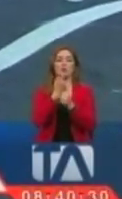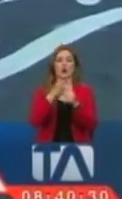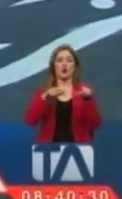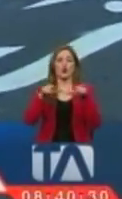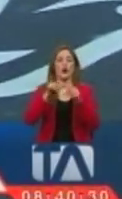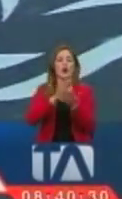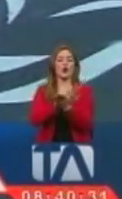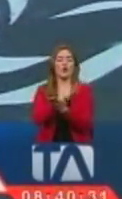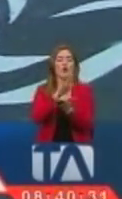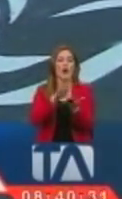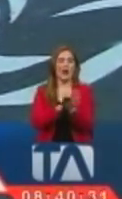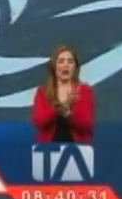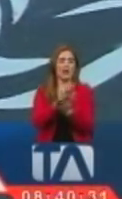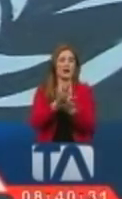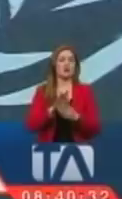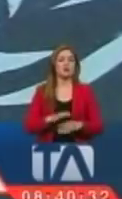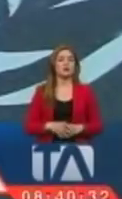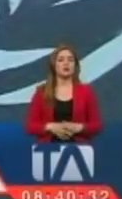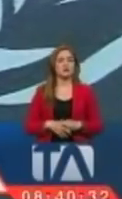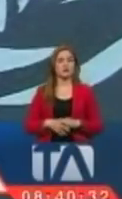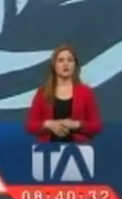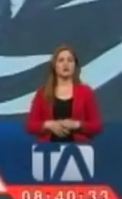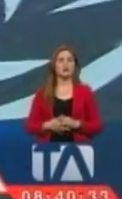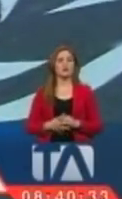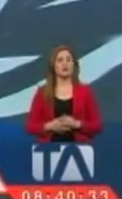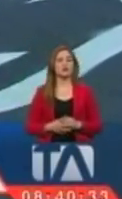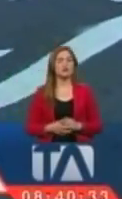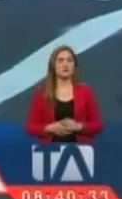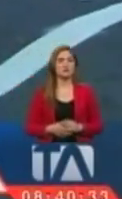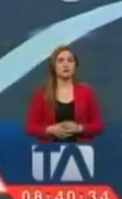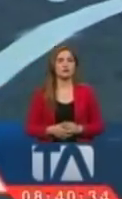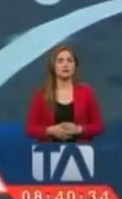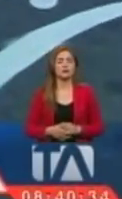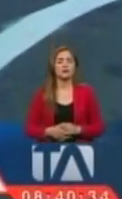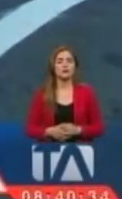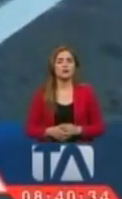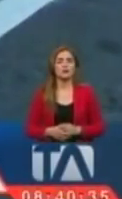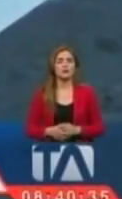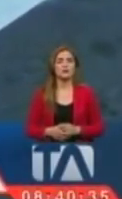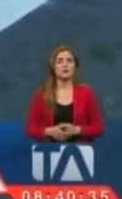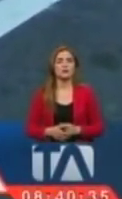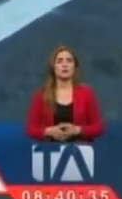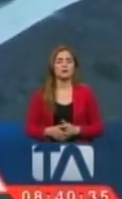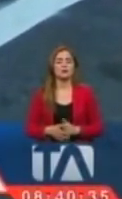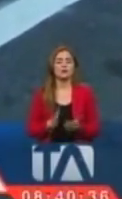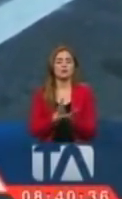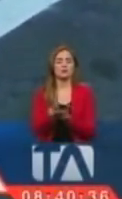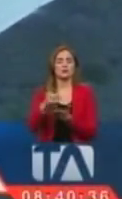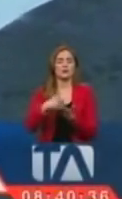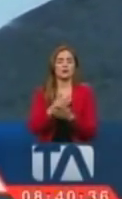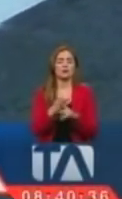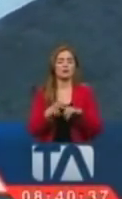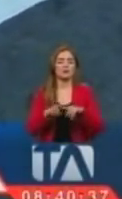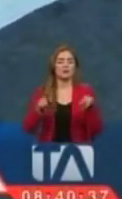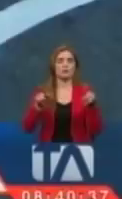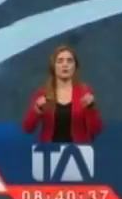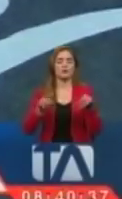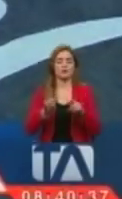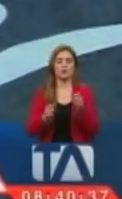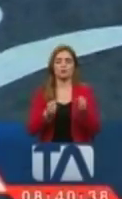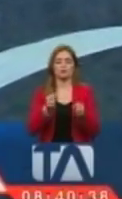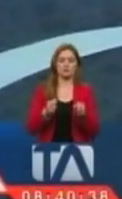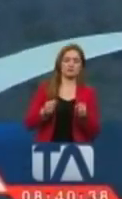las zonas escolares para de alguna manera poner un elemento diferente a la vialidad el cual llame la atención